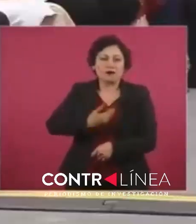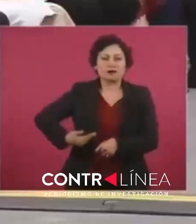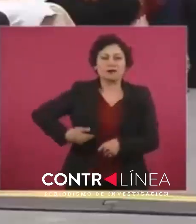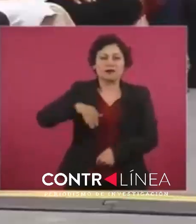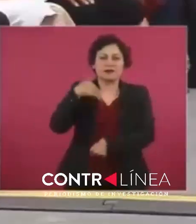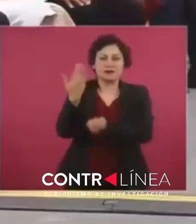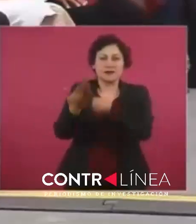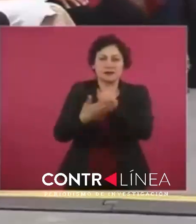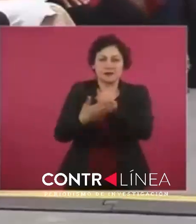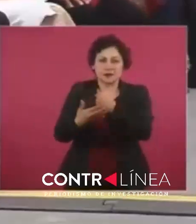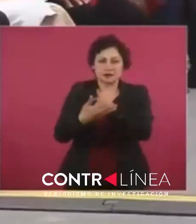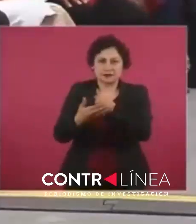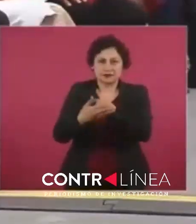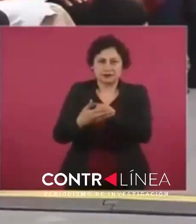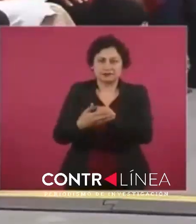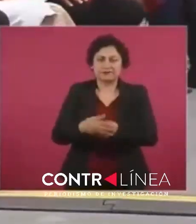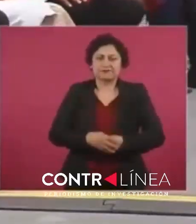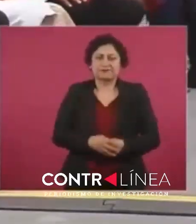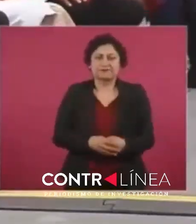constitucionales.